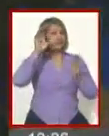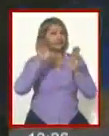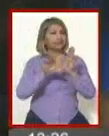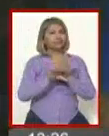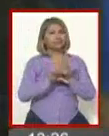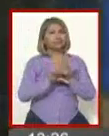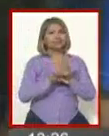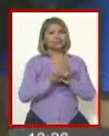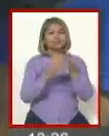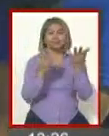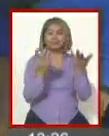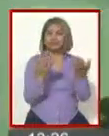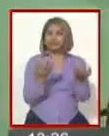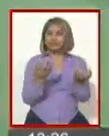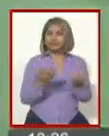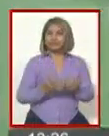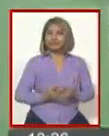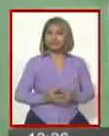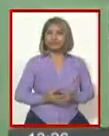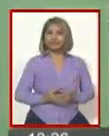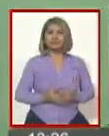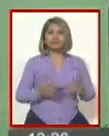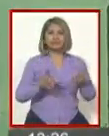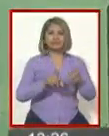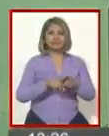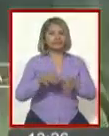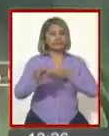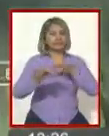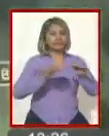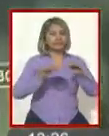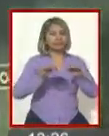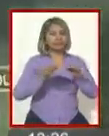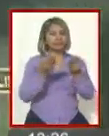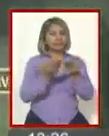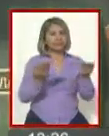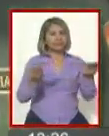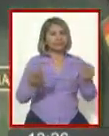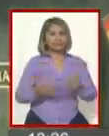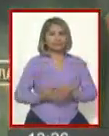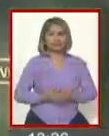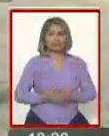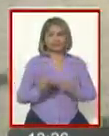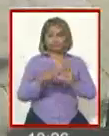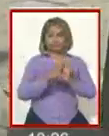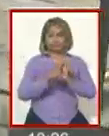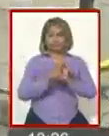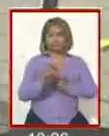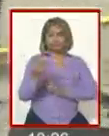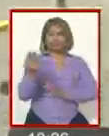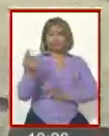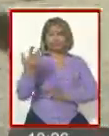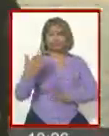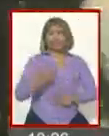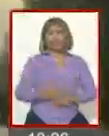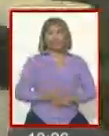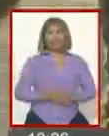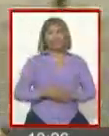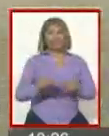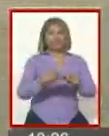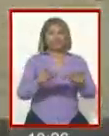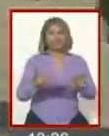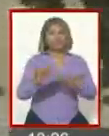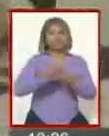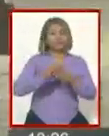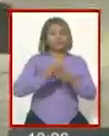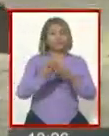fotografías y bueno, queremos también socializar ese tipo de leyes. Los perros del centro de adiestramiento